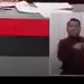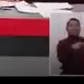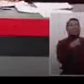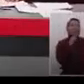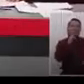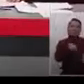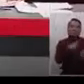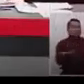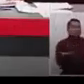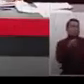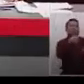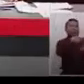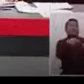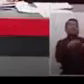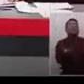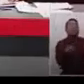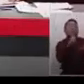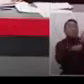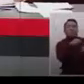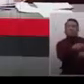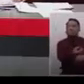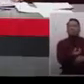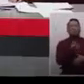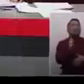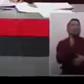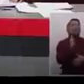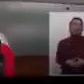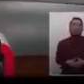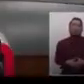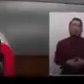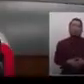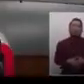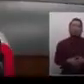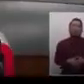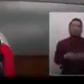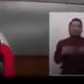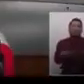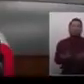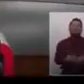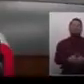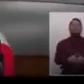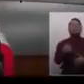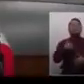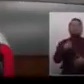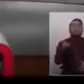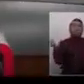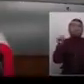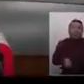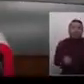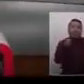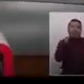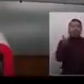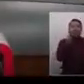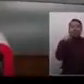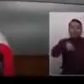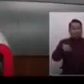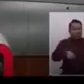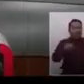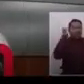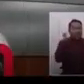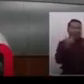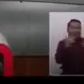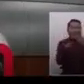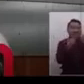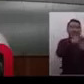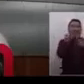hecho sobre su candidato a teniente alcalde y los procesos que tiene en curso. Candidato Urresti. Eso dijo que no era para ver, gracias.